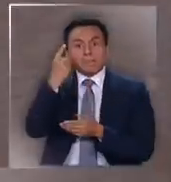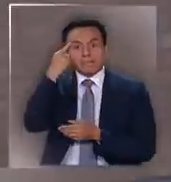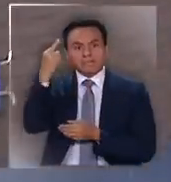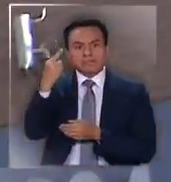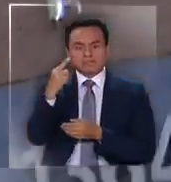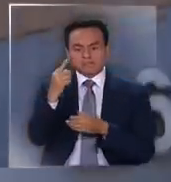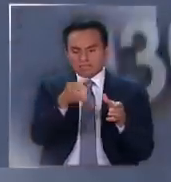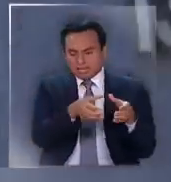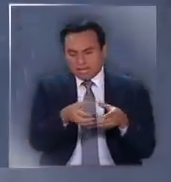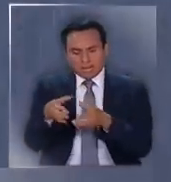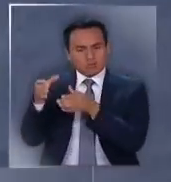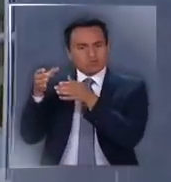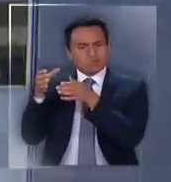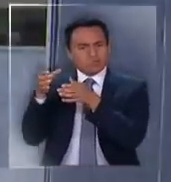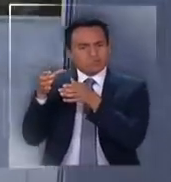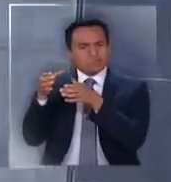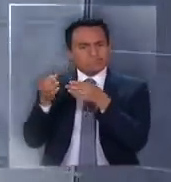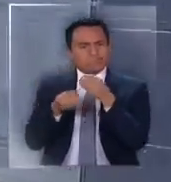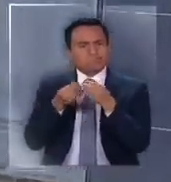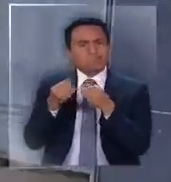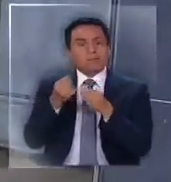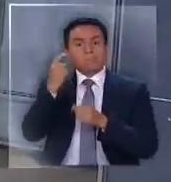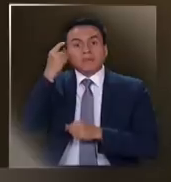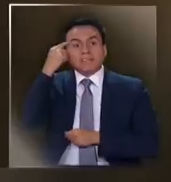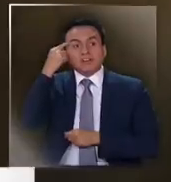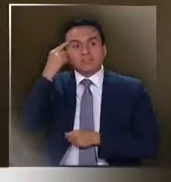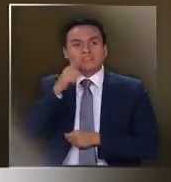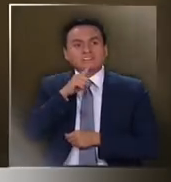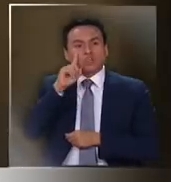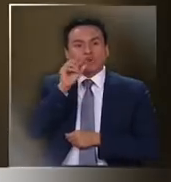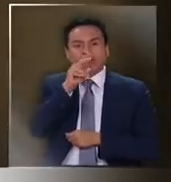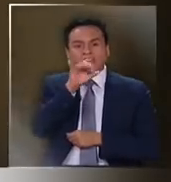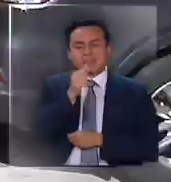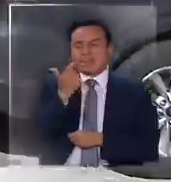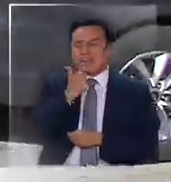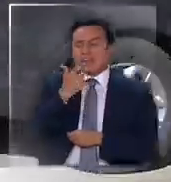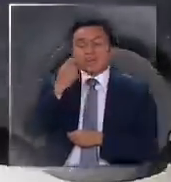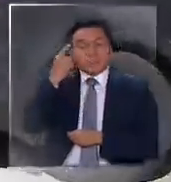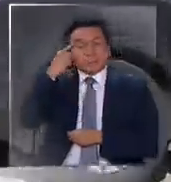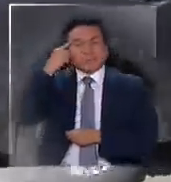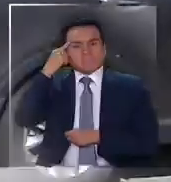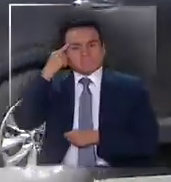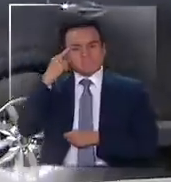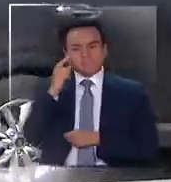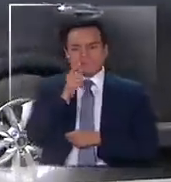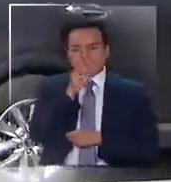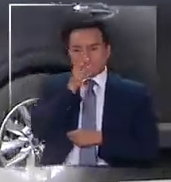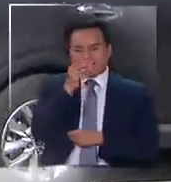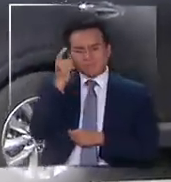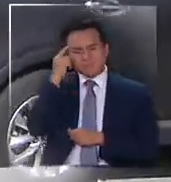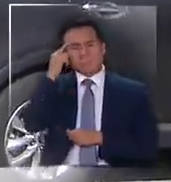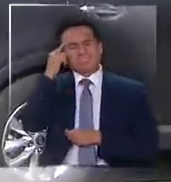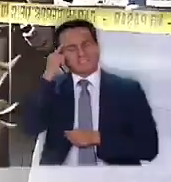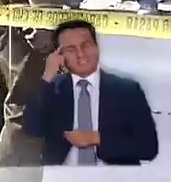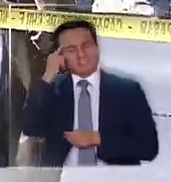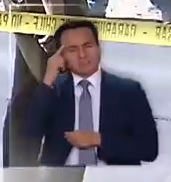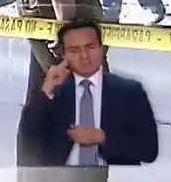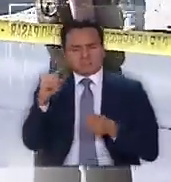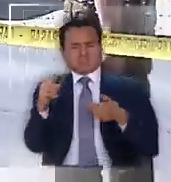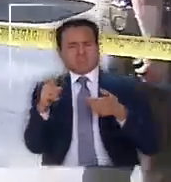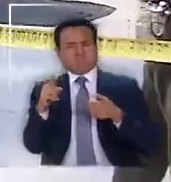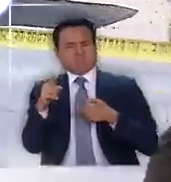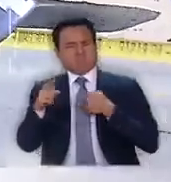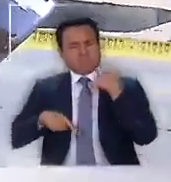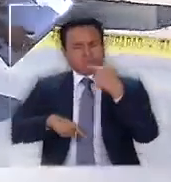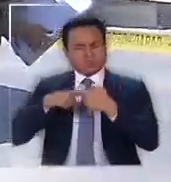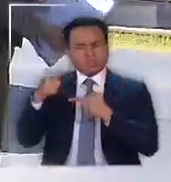Cuando la sacaron y salieron de aquí, pensaron que el tío Dani se estaba riendo de ellos. La supuesta burla del tío Dani fue el punto de giro de esta